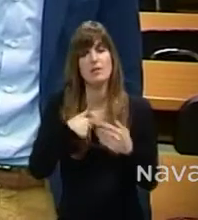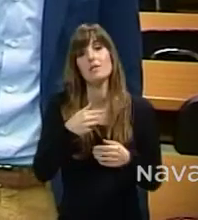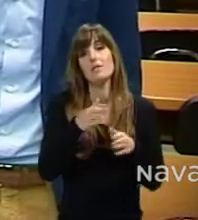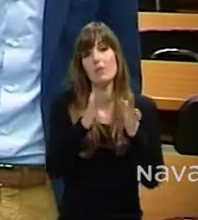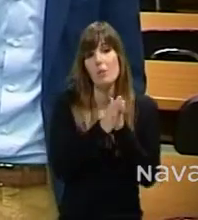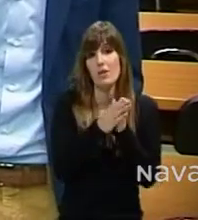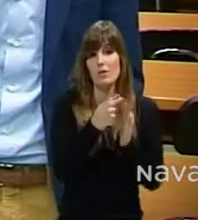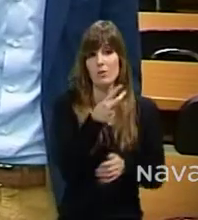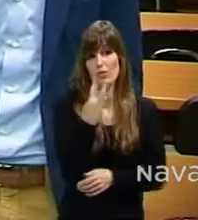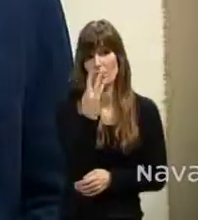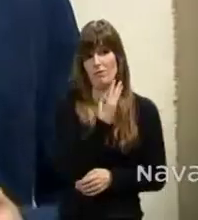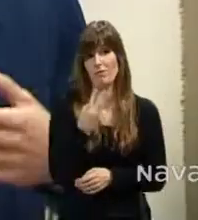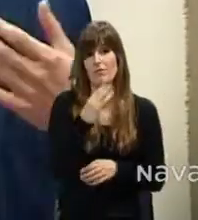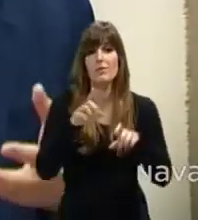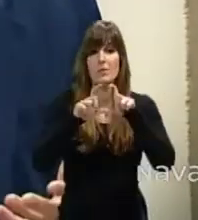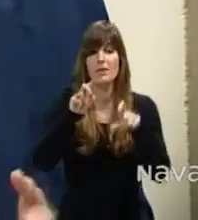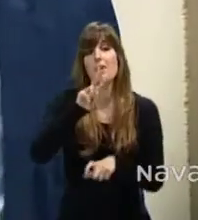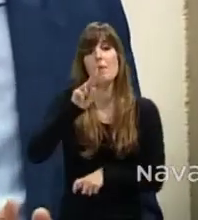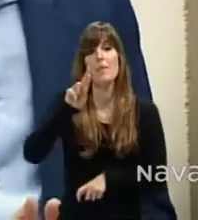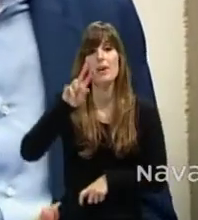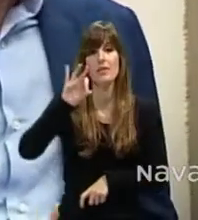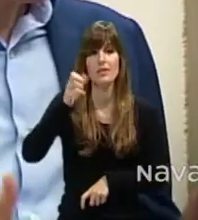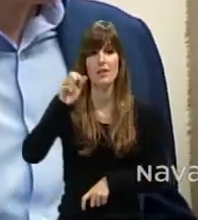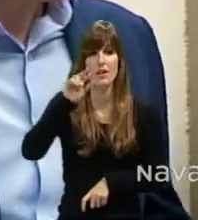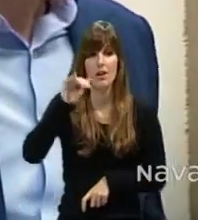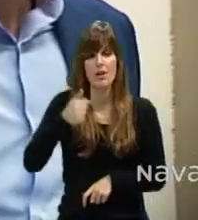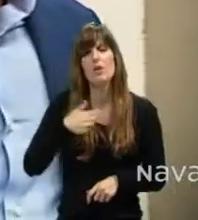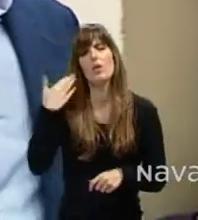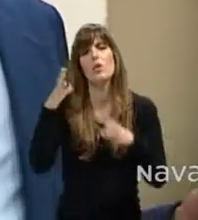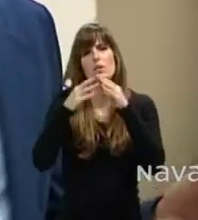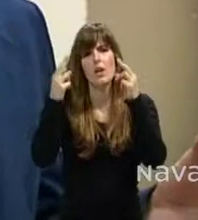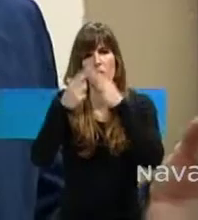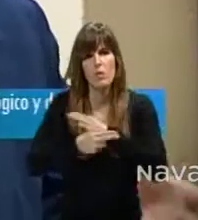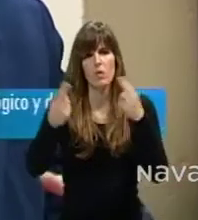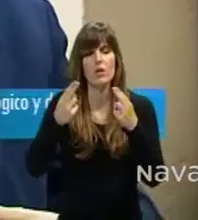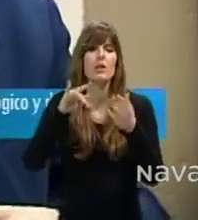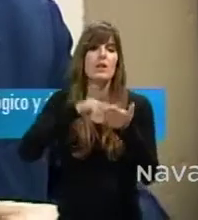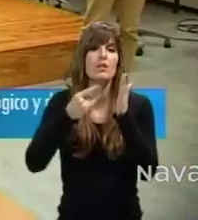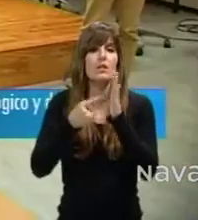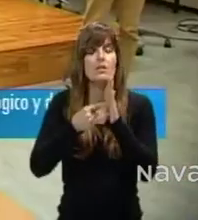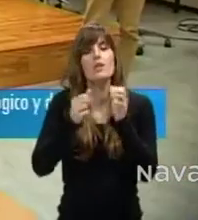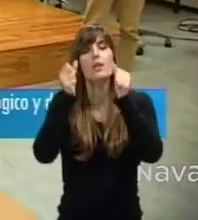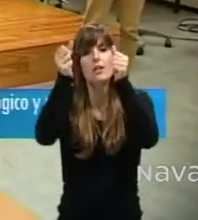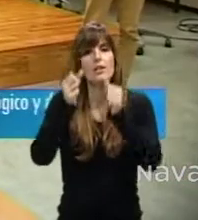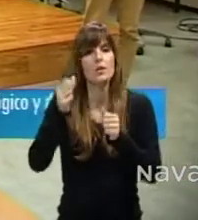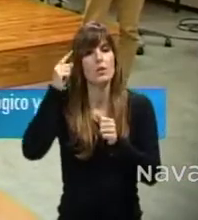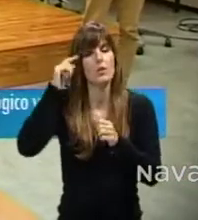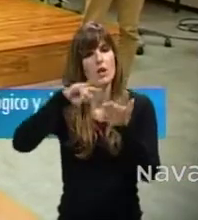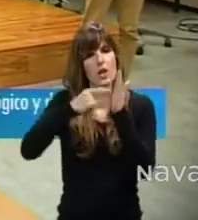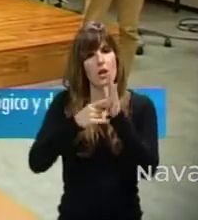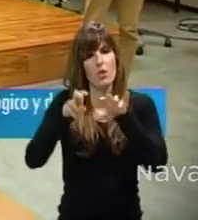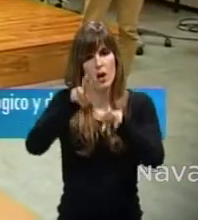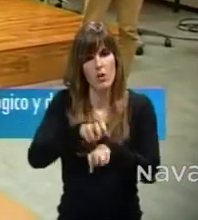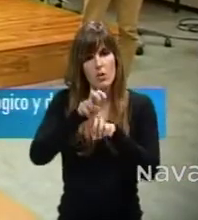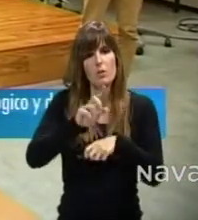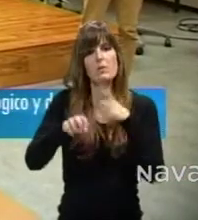Pedro y Alberto de Bersaria. Bueno, estudié en la Universidad Pública de Navarra, ingeniero agrónomo. Después estuve trabajando en Madrid como